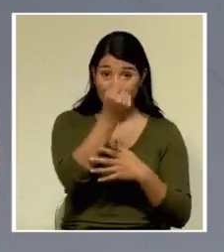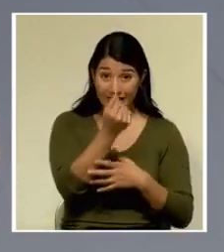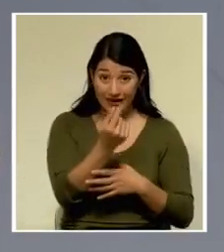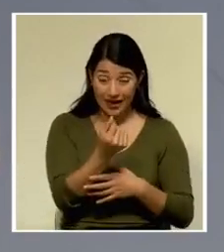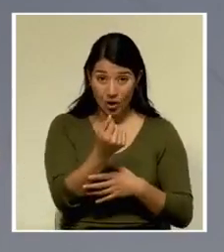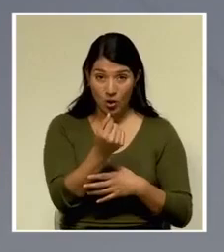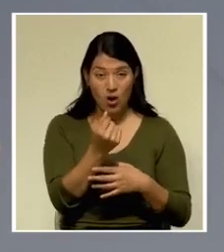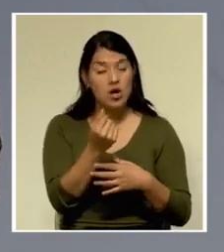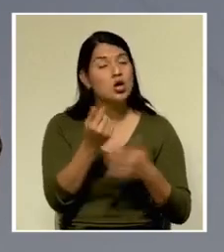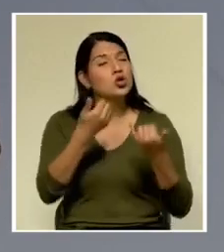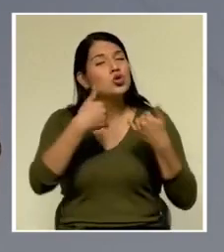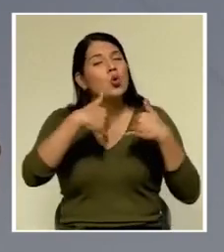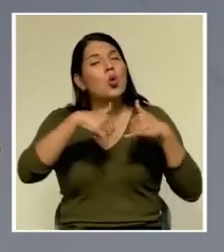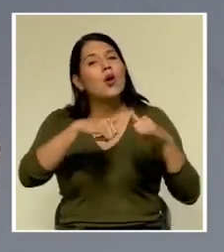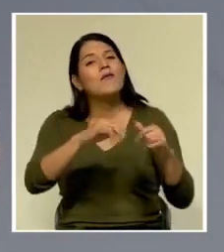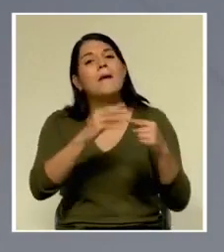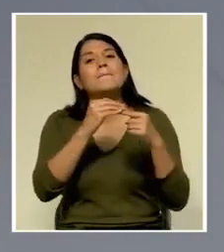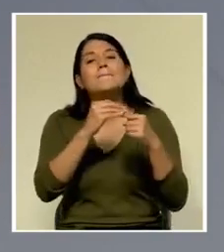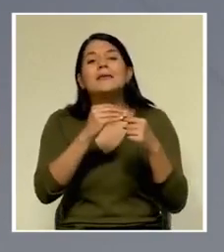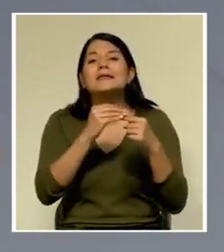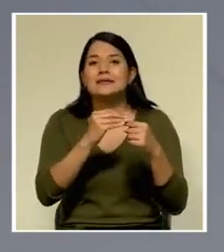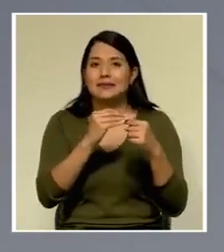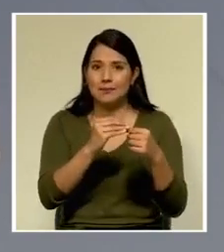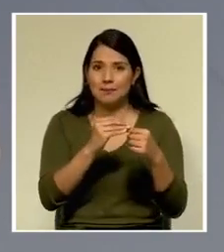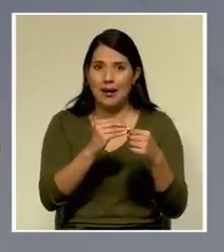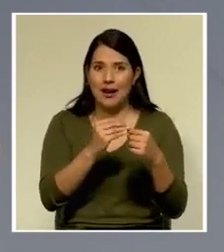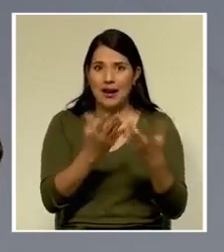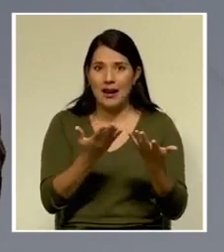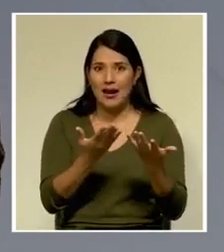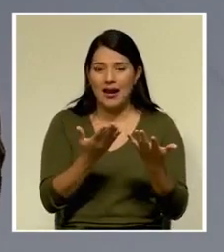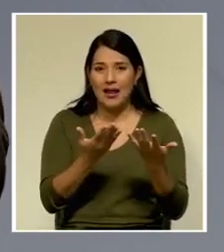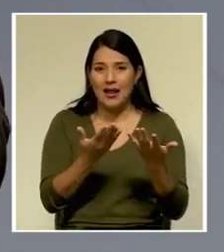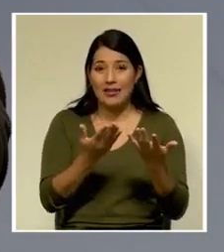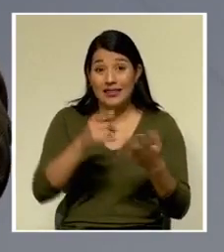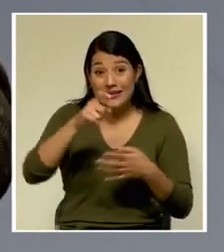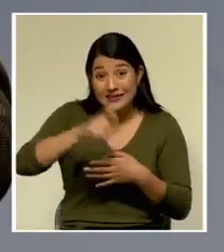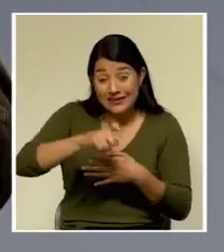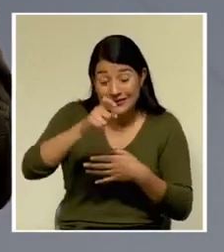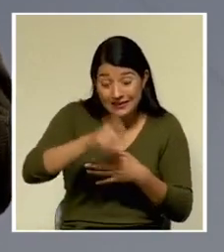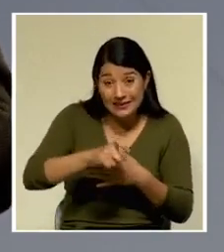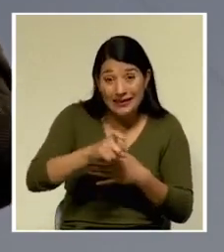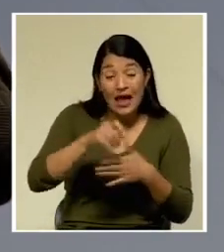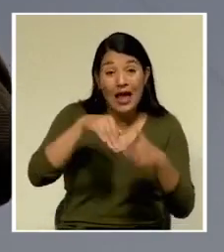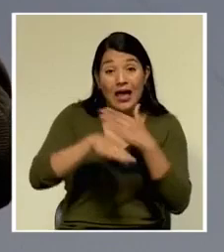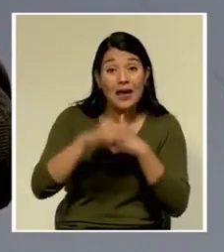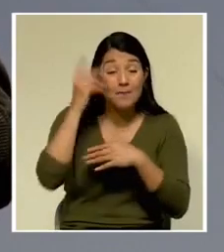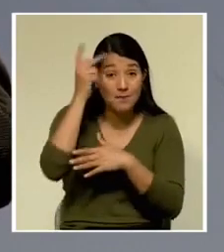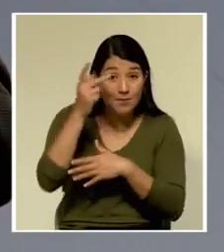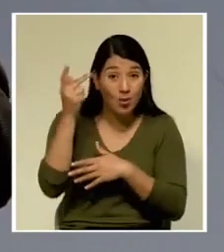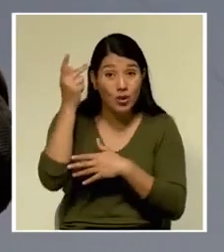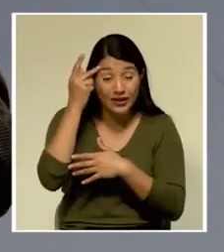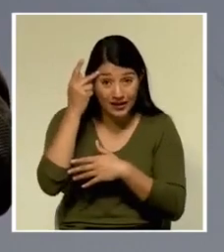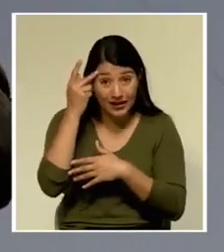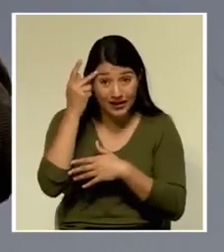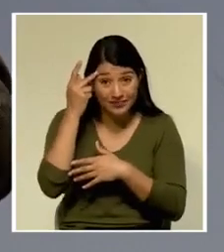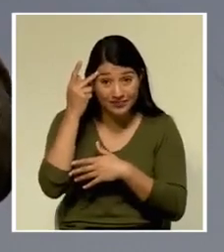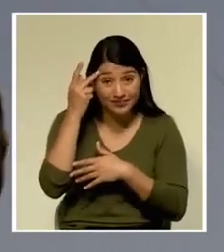de los principales estímulos para la participación política de actores que no necesariamente se someten